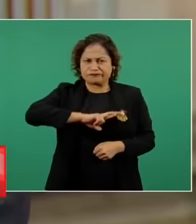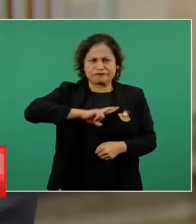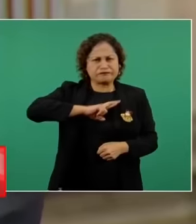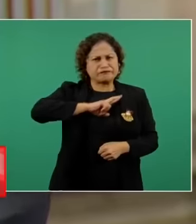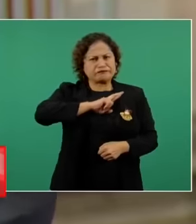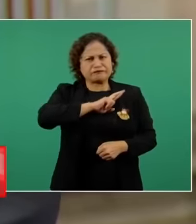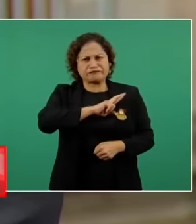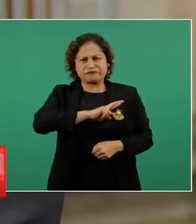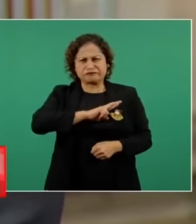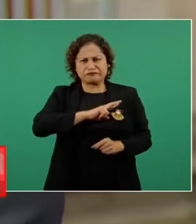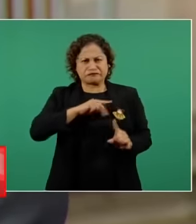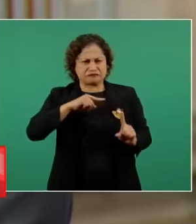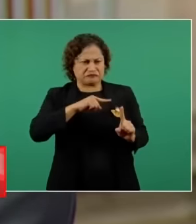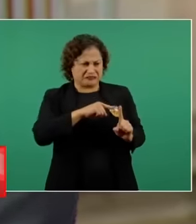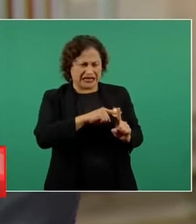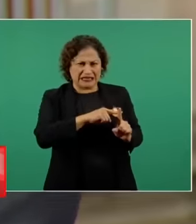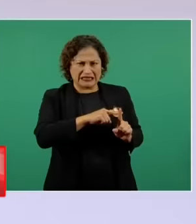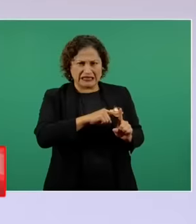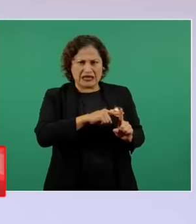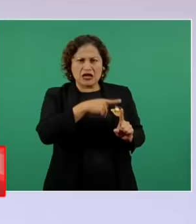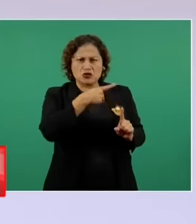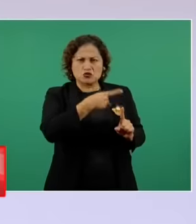padre de gentes feroces,